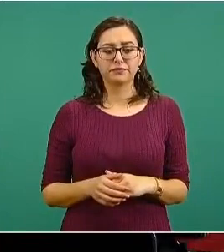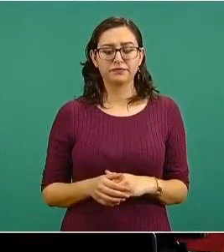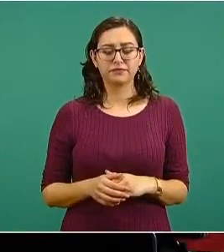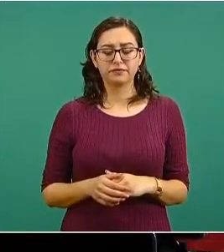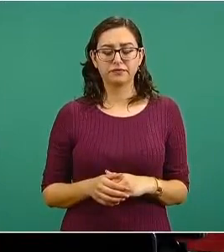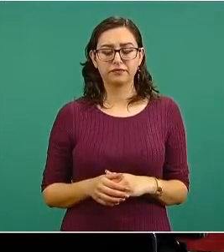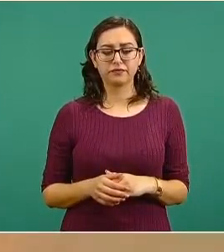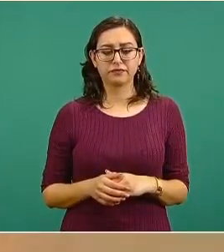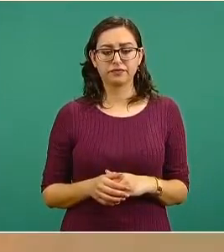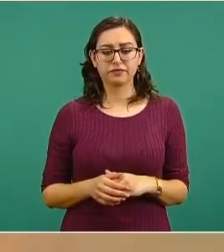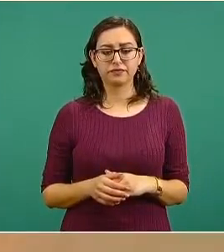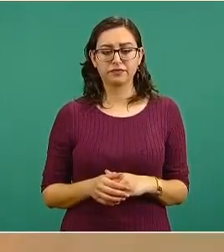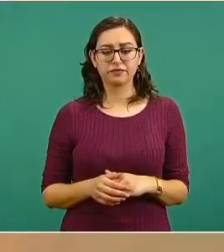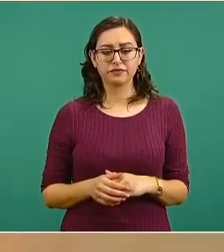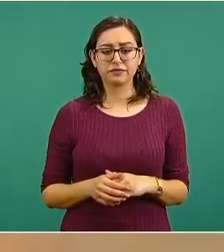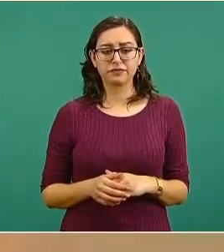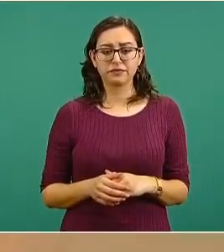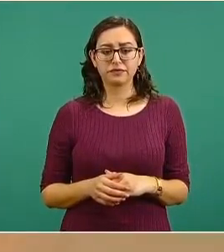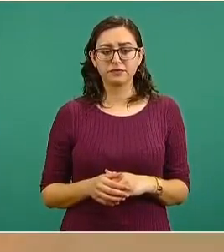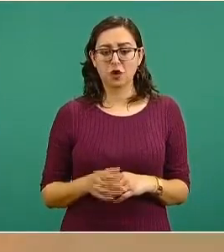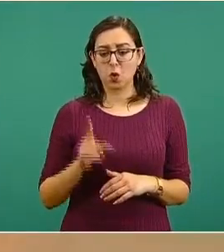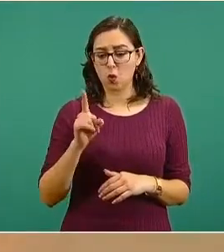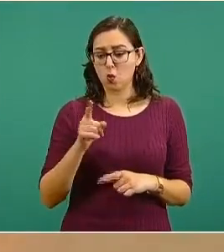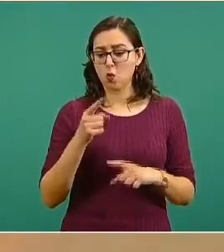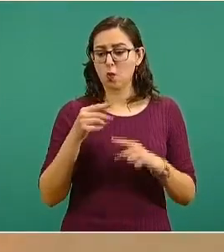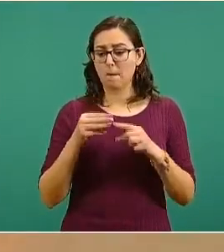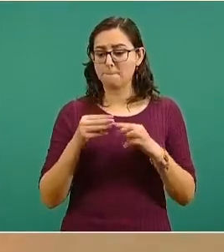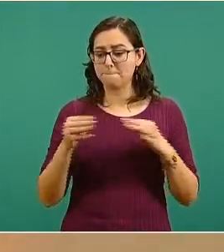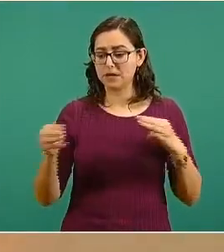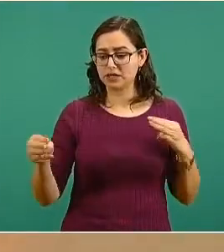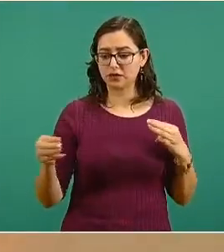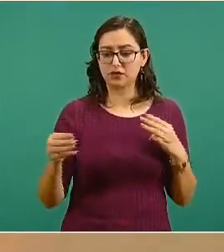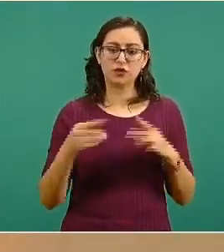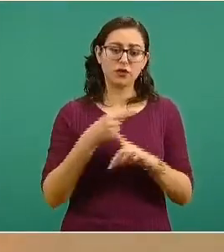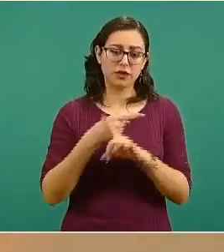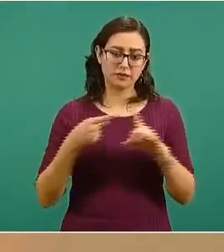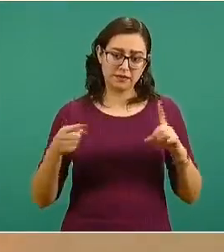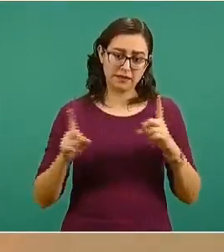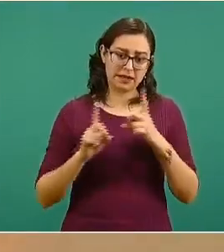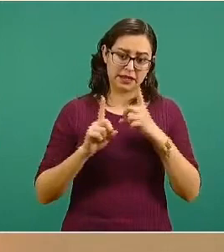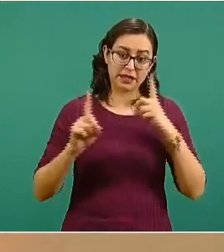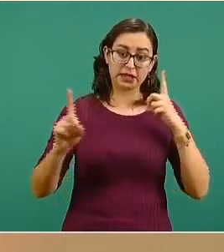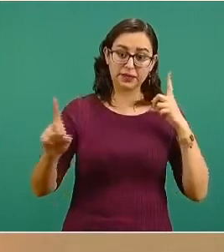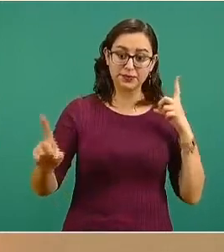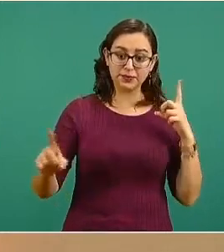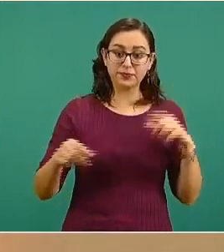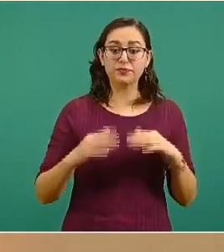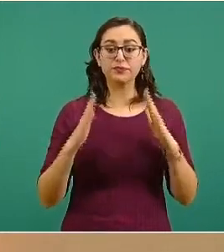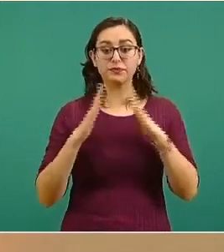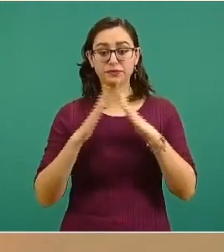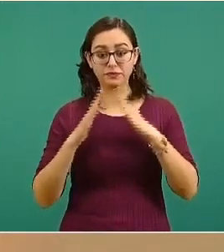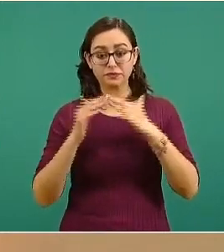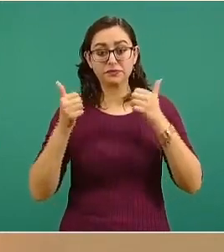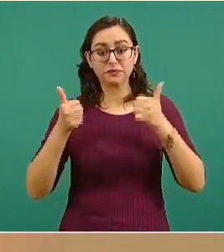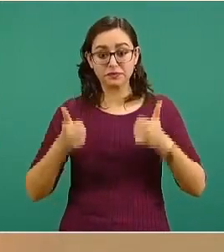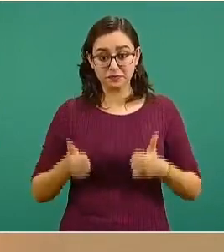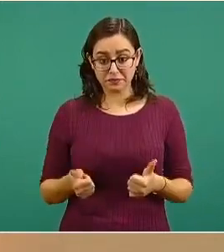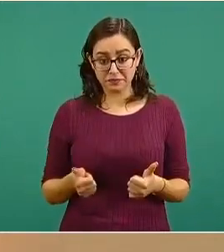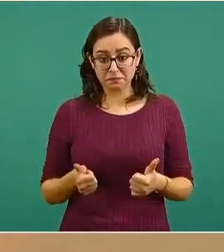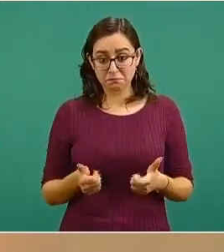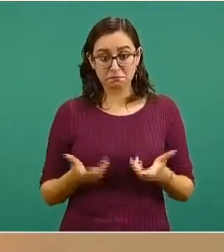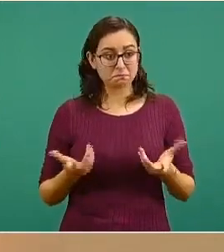persona y persona de al menos 1,5 metros y sobre todo se quedaron en casa si no